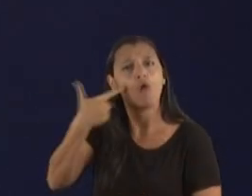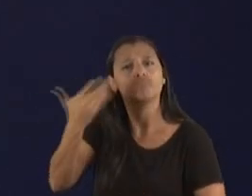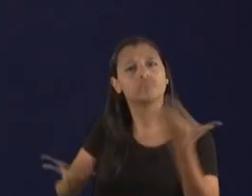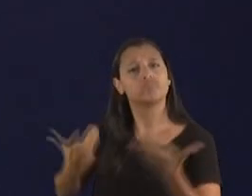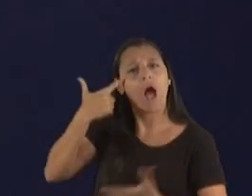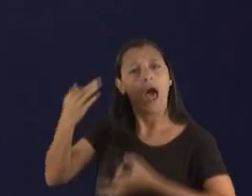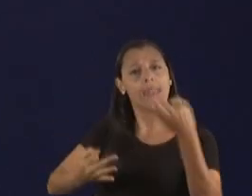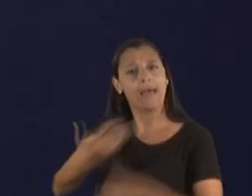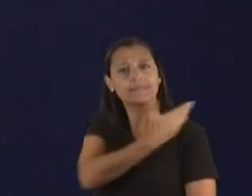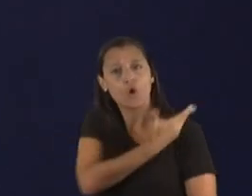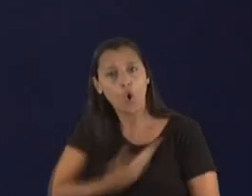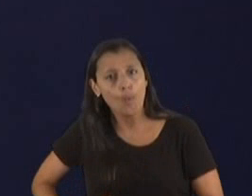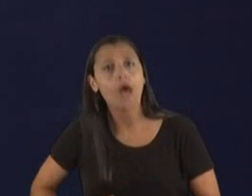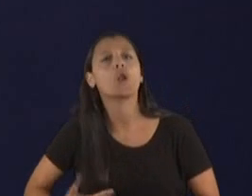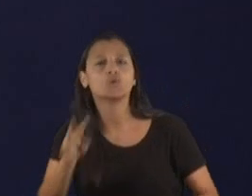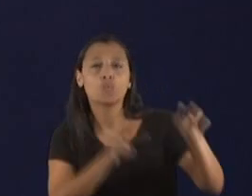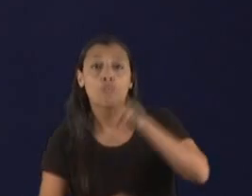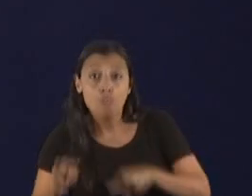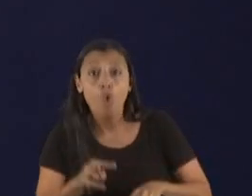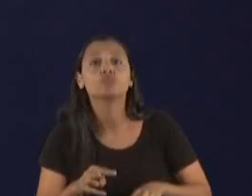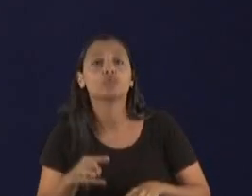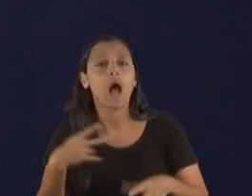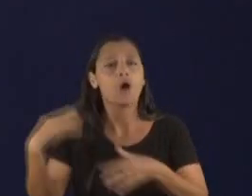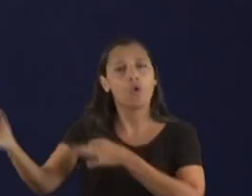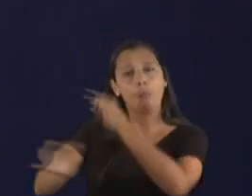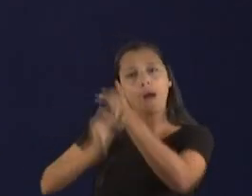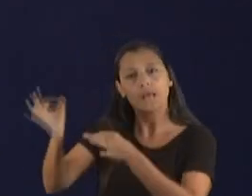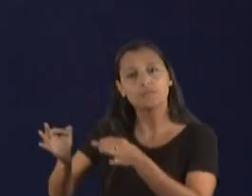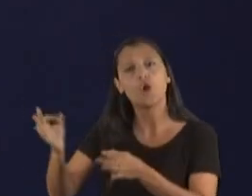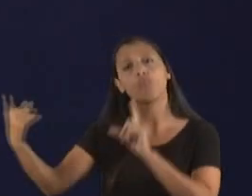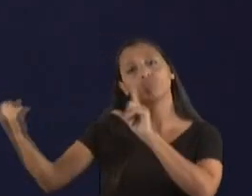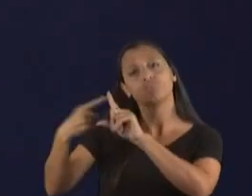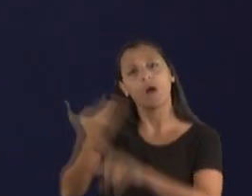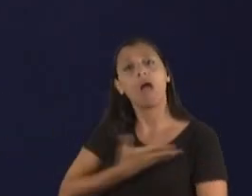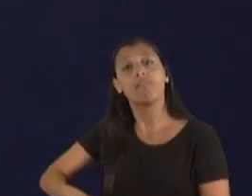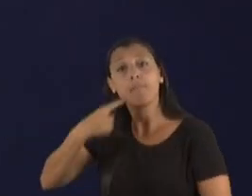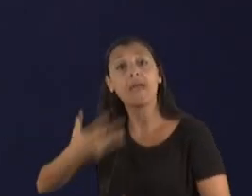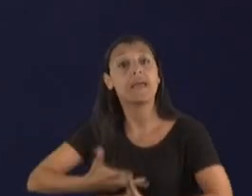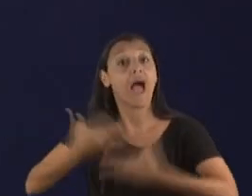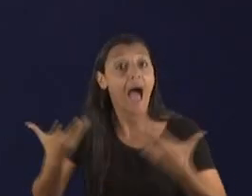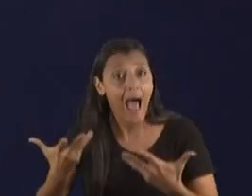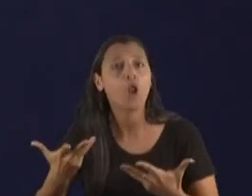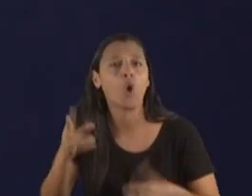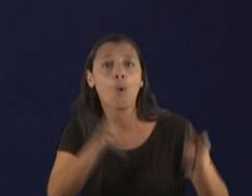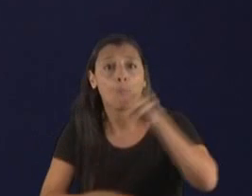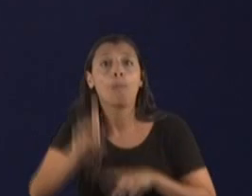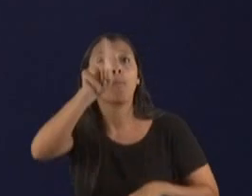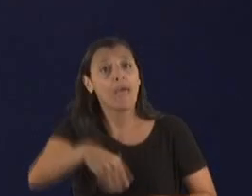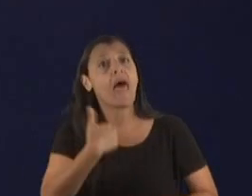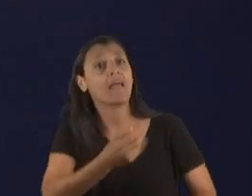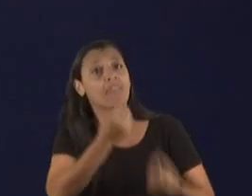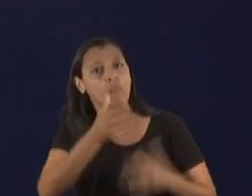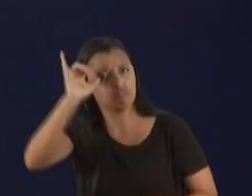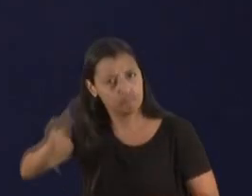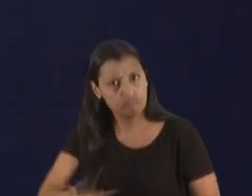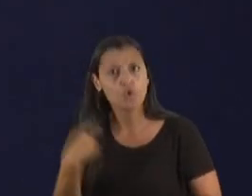sume valor a las charlas o a los acuerdos con el fondo y cualquier cuestión que le haga bien a la Argentina. Así que todo